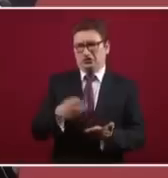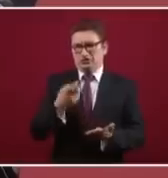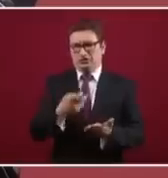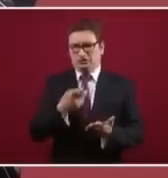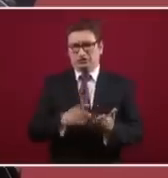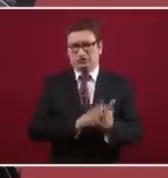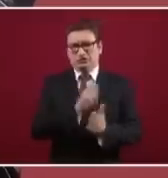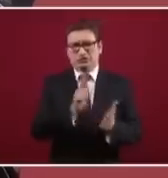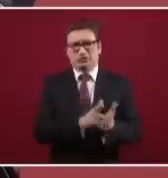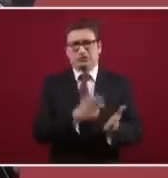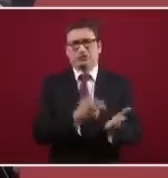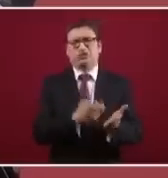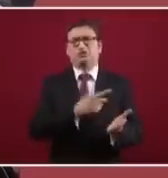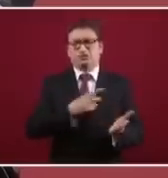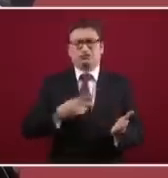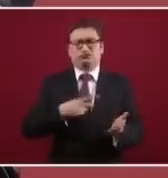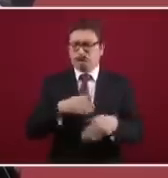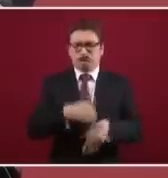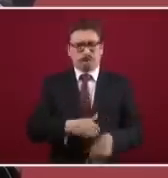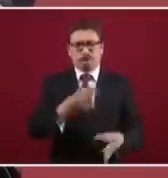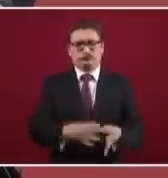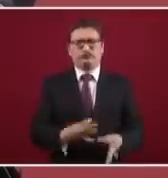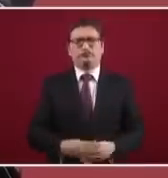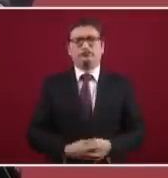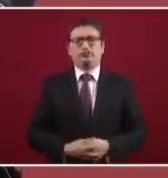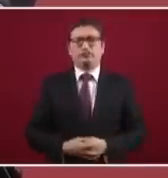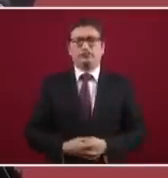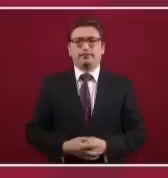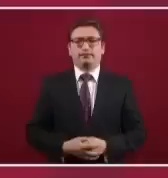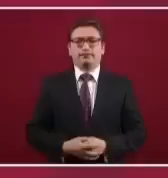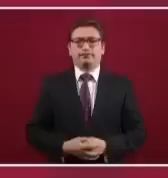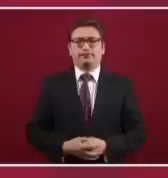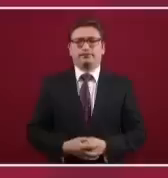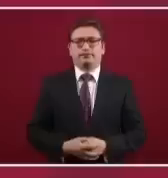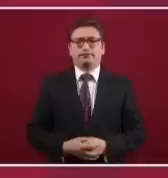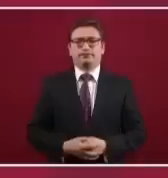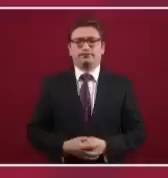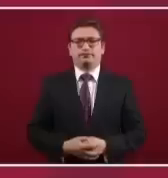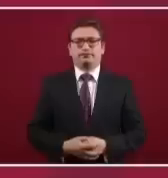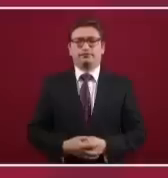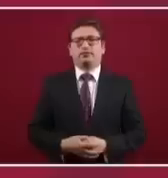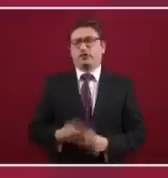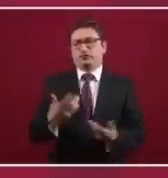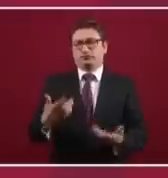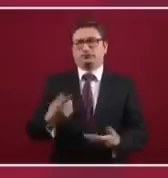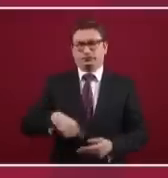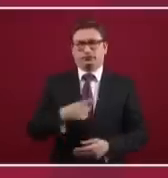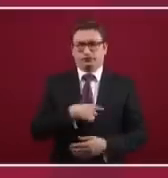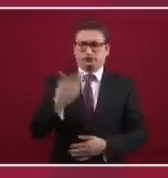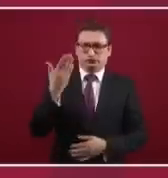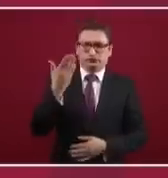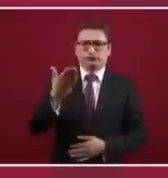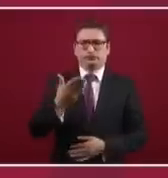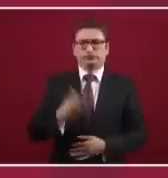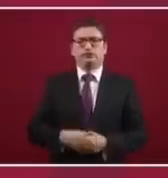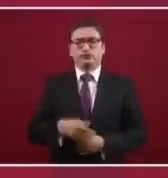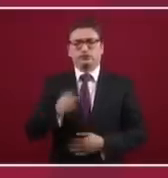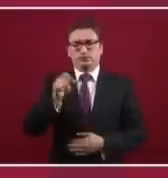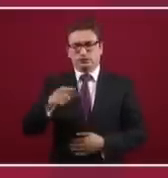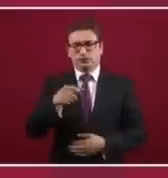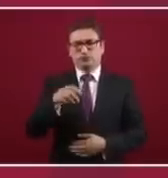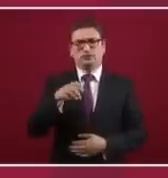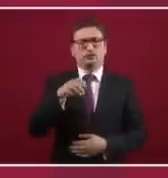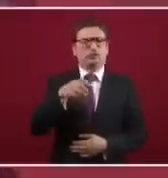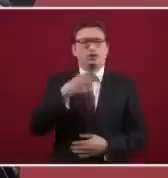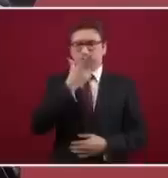establecido en una ley, se tiene que cumplir. Entonces, vamos a pedirle al secretario